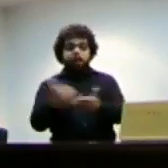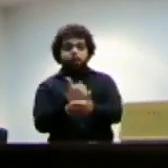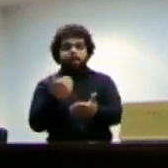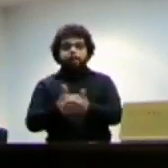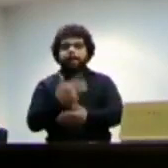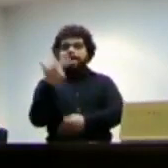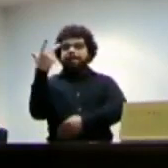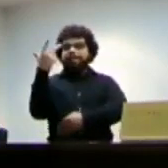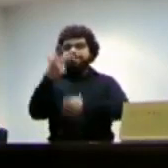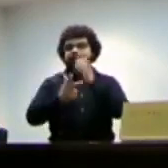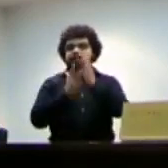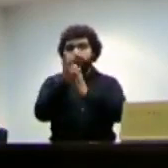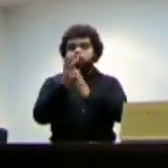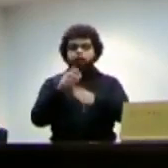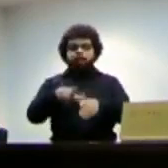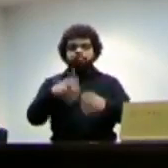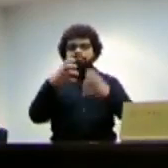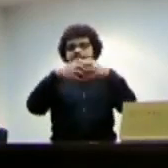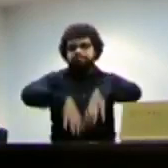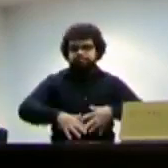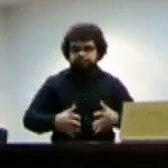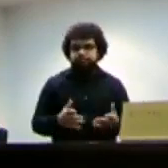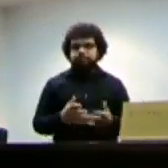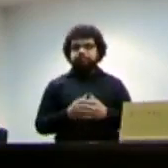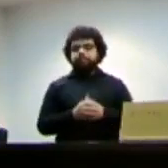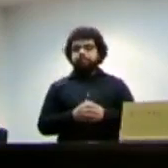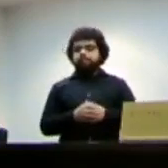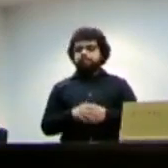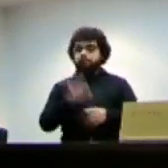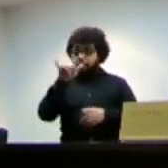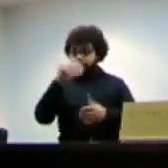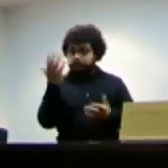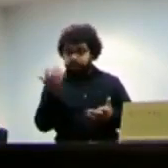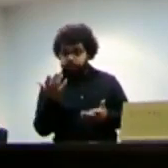totalmente inesperado para nosotros, pero se le dio un mantenimiento programado. Por eso,